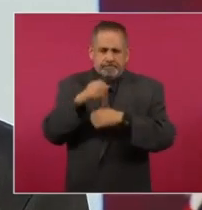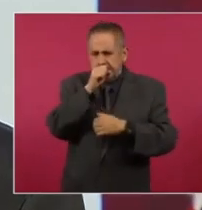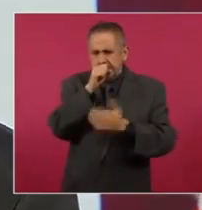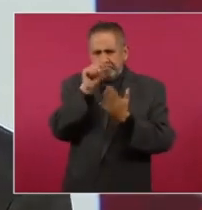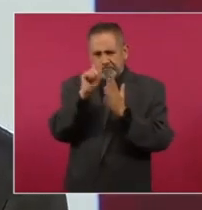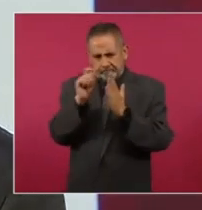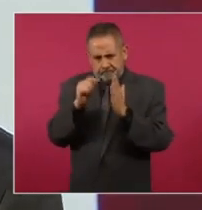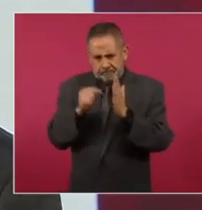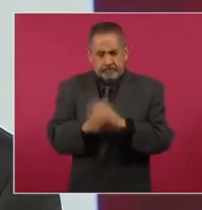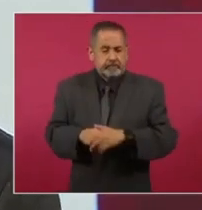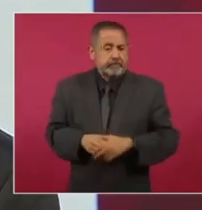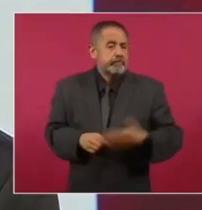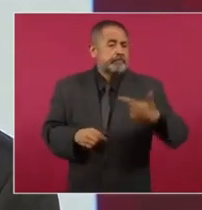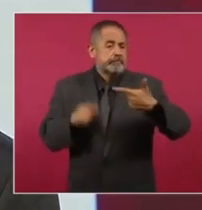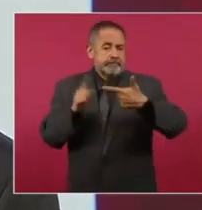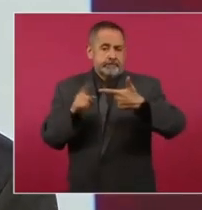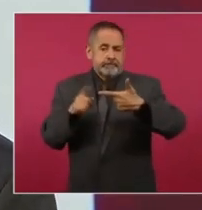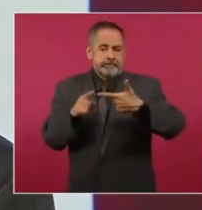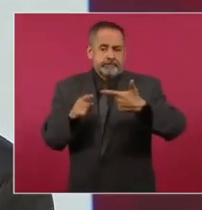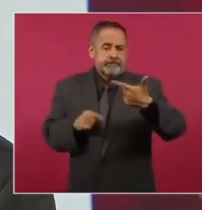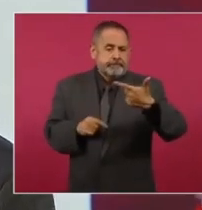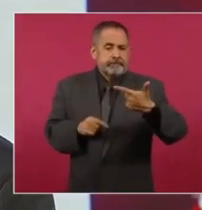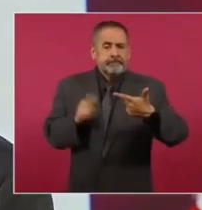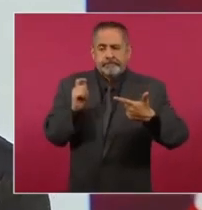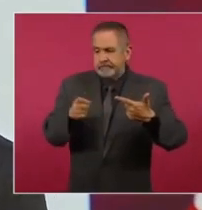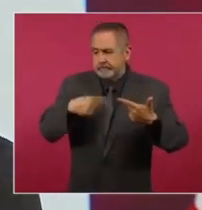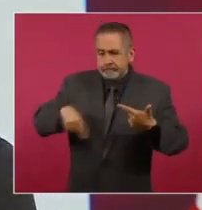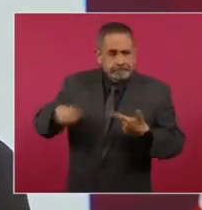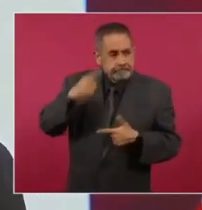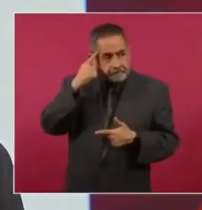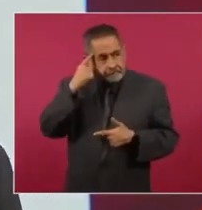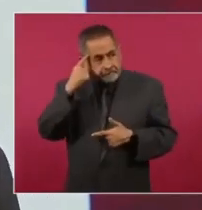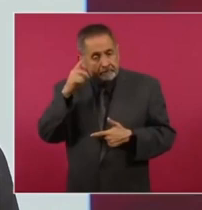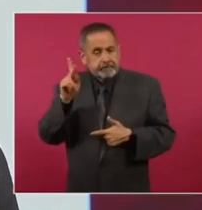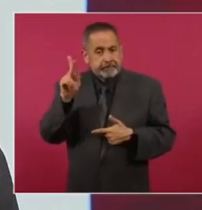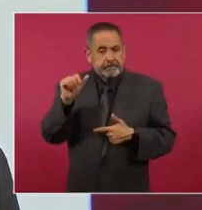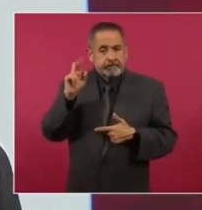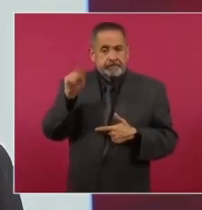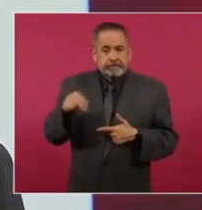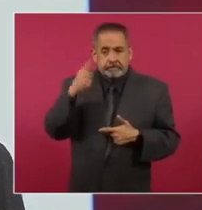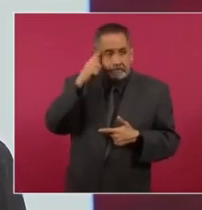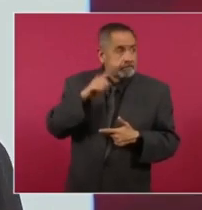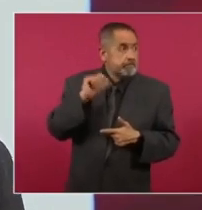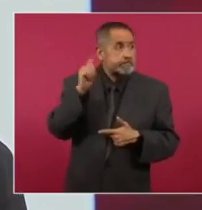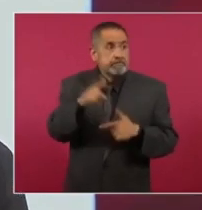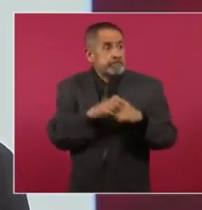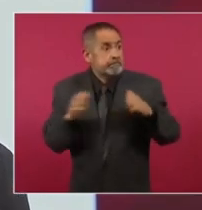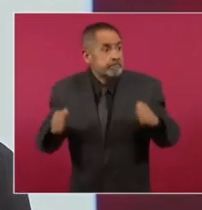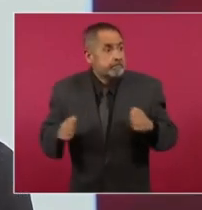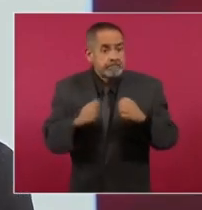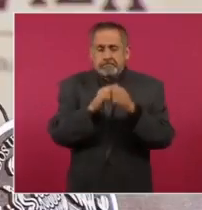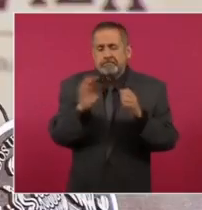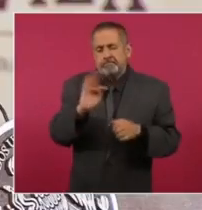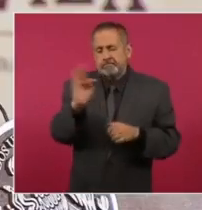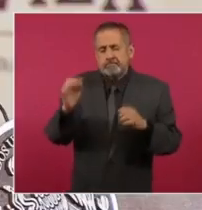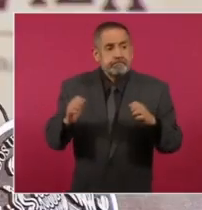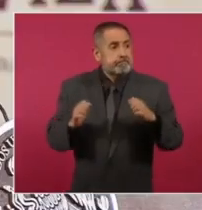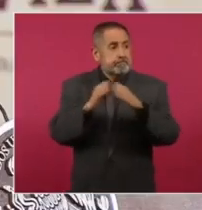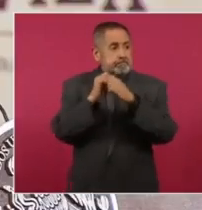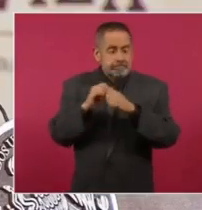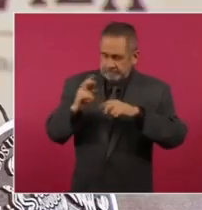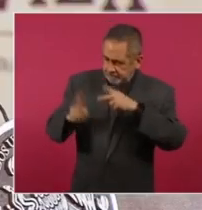último, desde luego, la 7, es que mantendremos actualizado el plan de respuesta, preparación, respuesta y